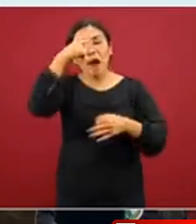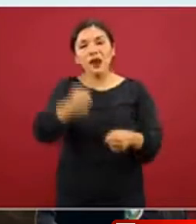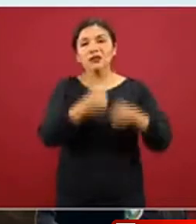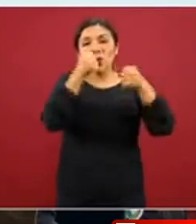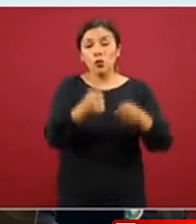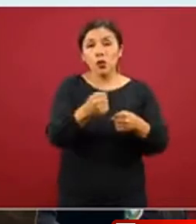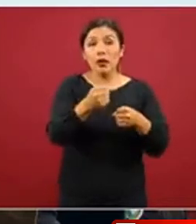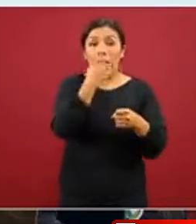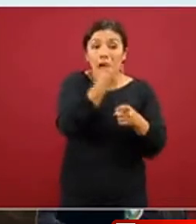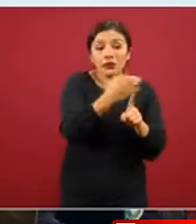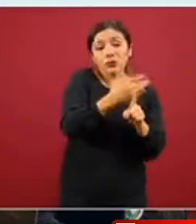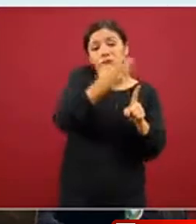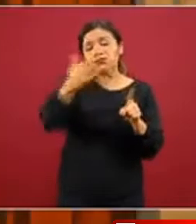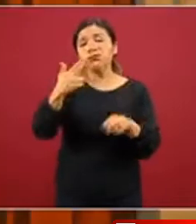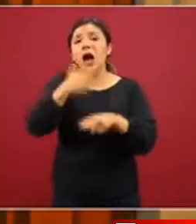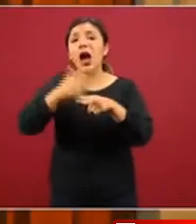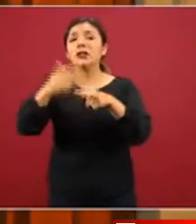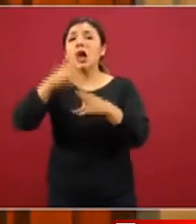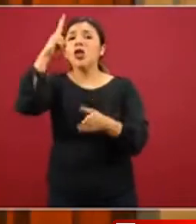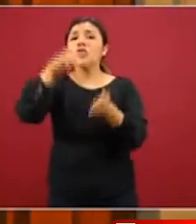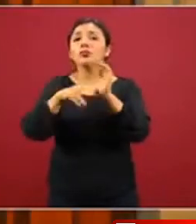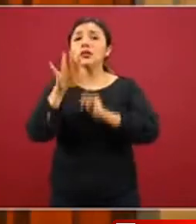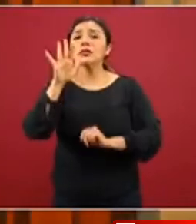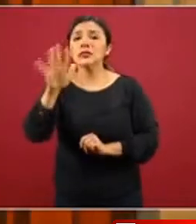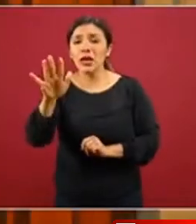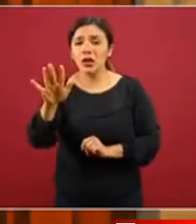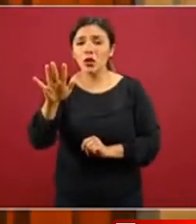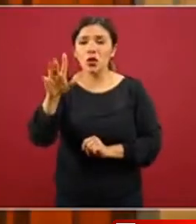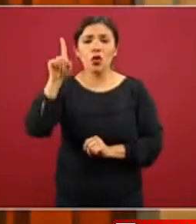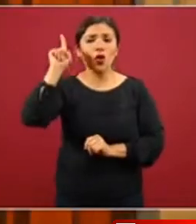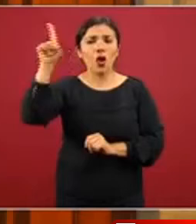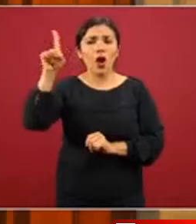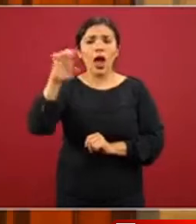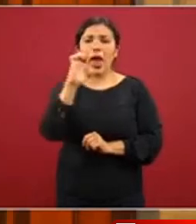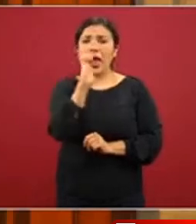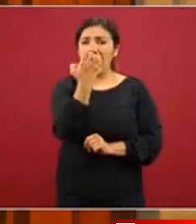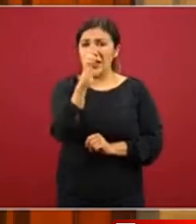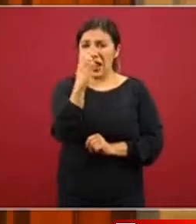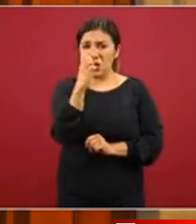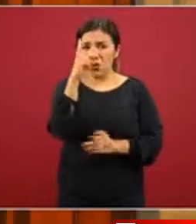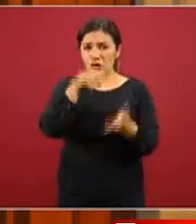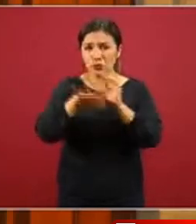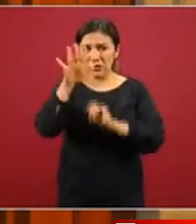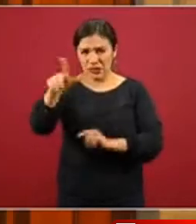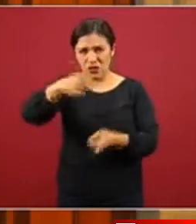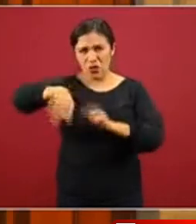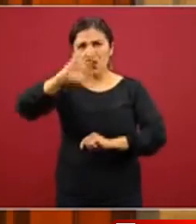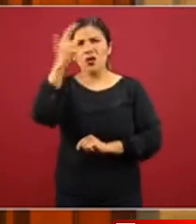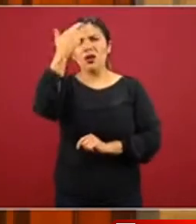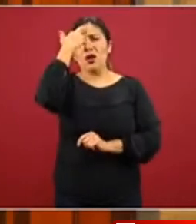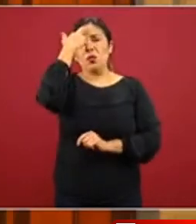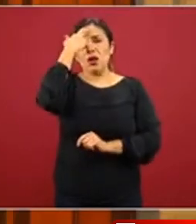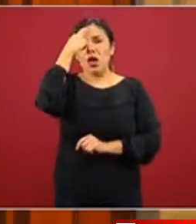el 2005 en Kobe, en enero. Recordarán que en 2004,